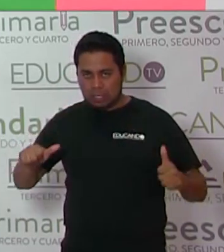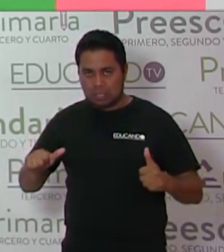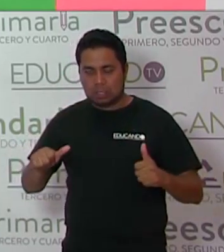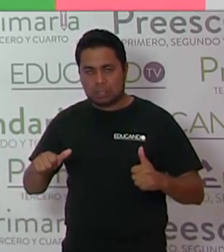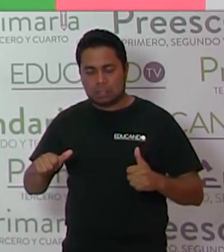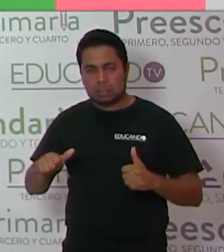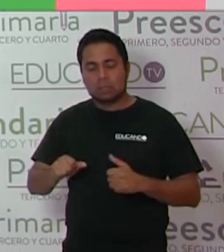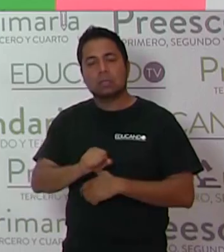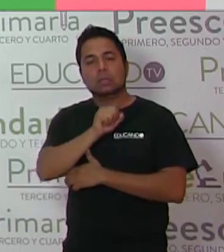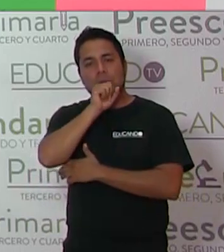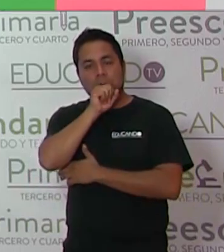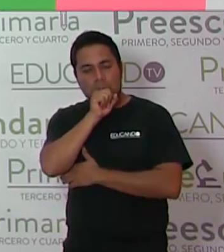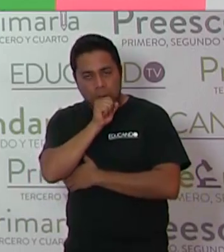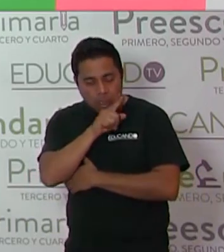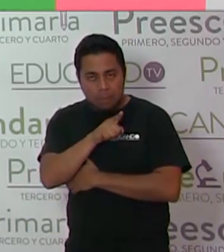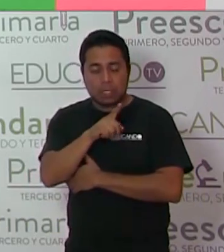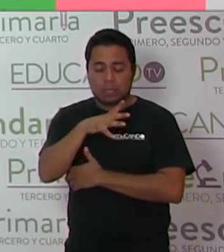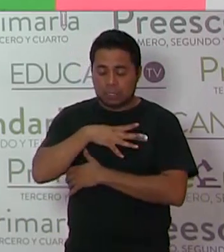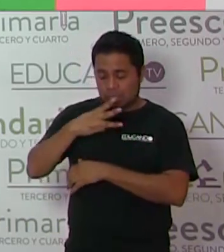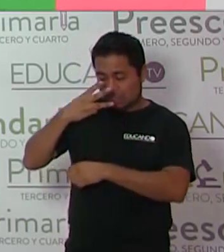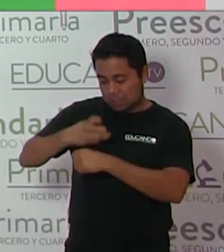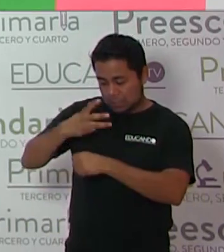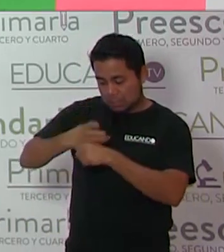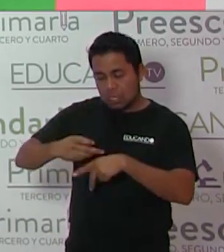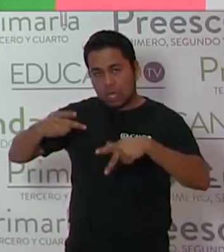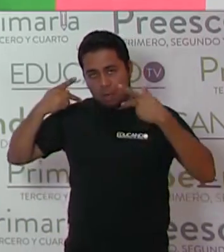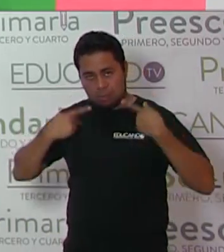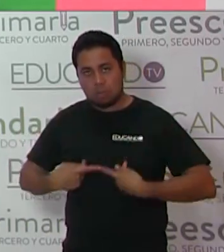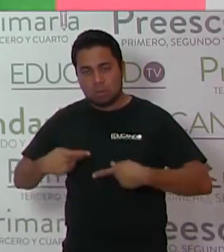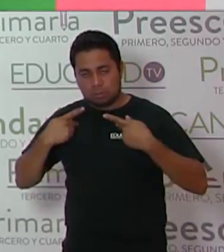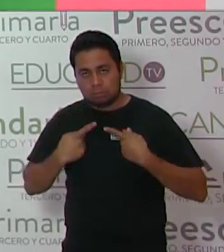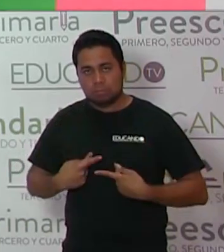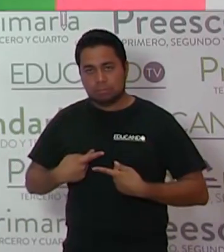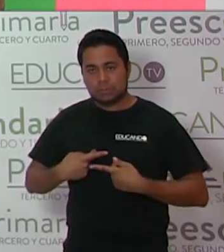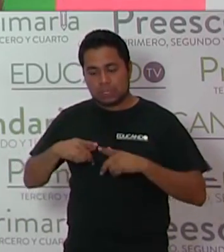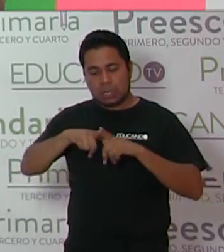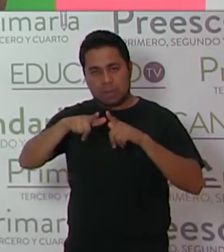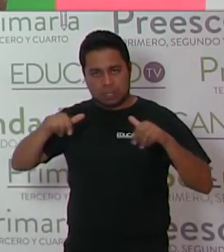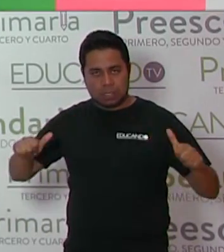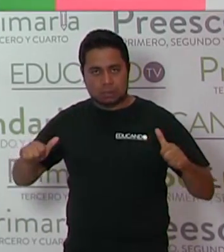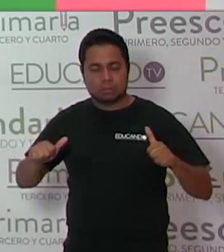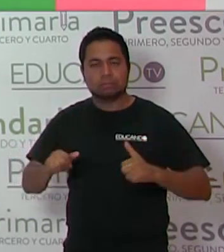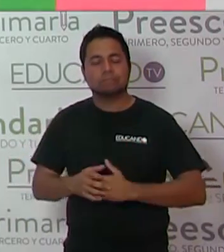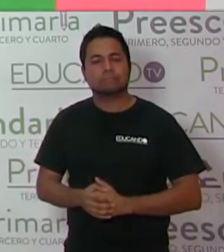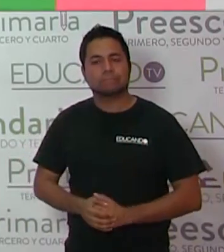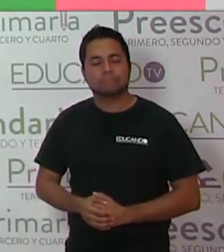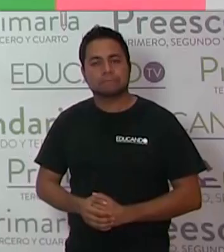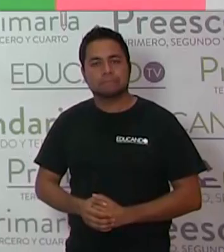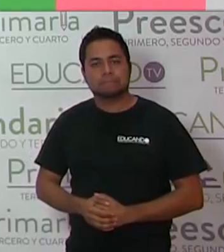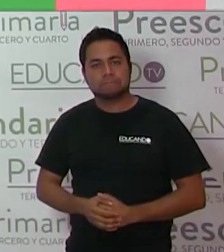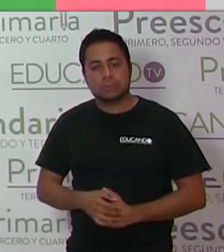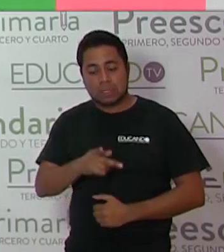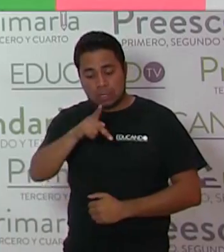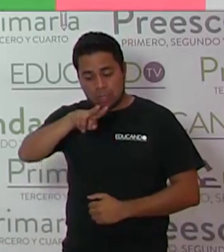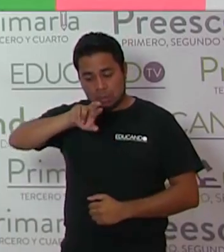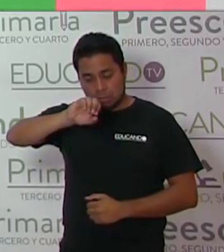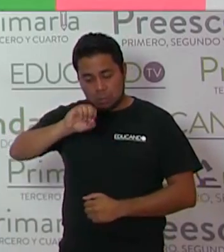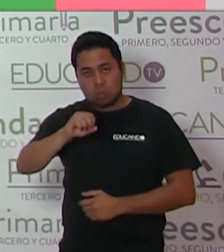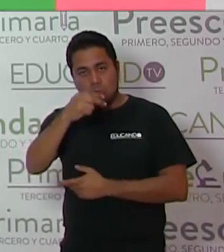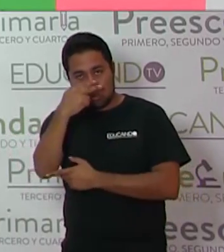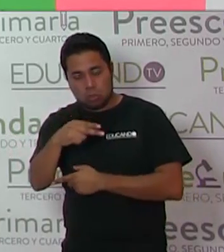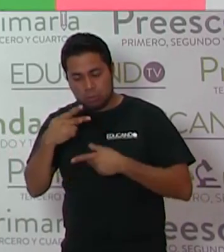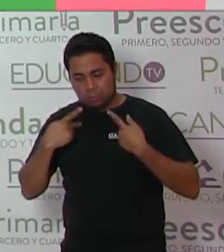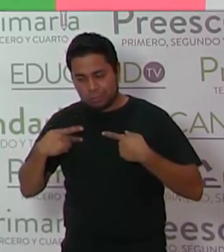gramatical también está en tercera persona gramatical. Y el